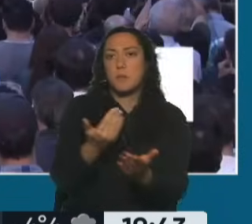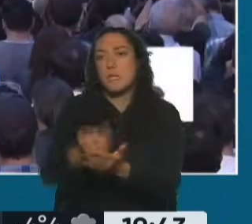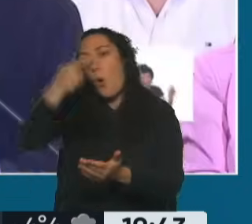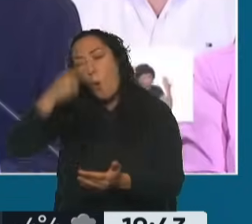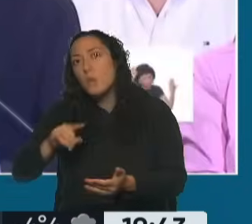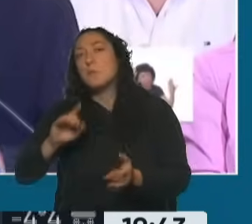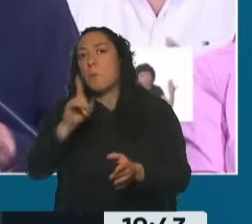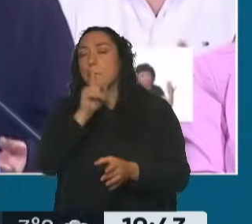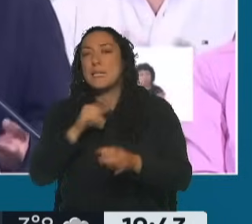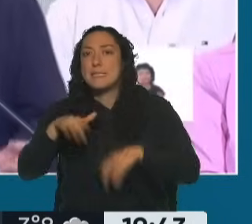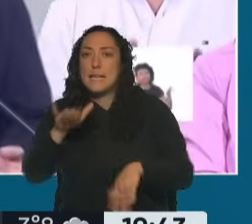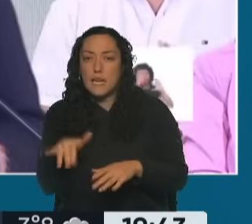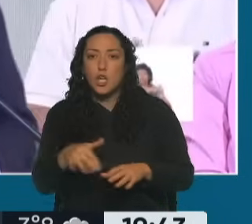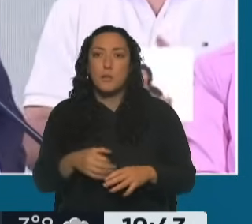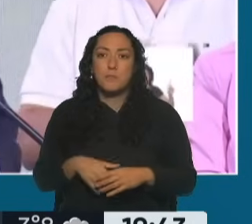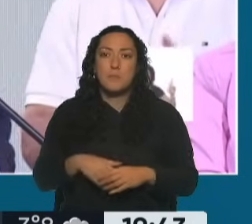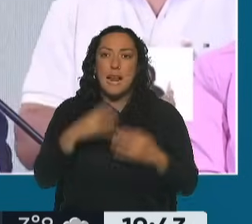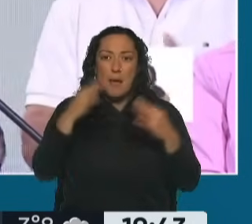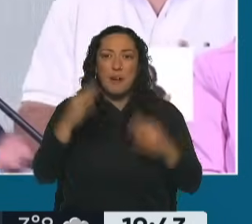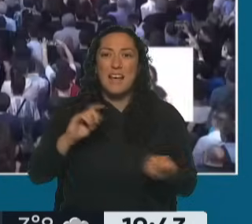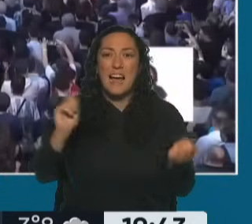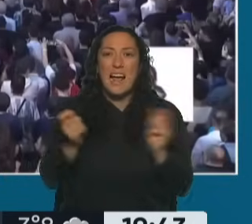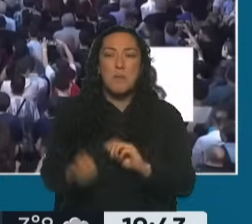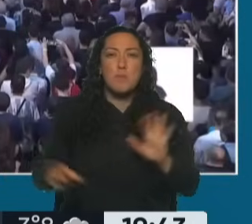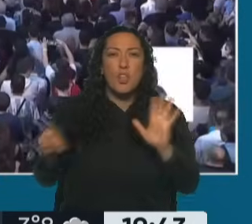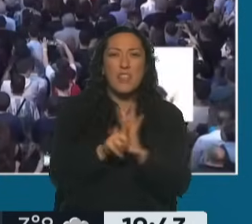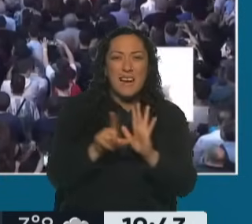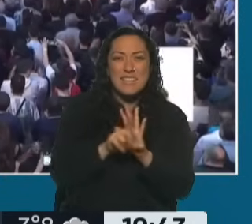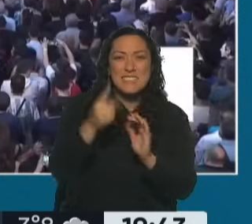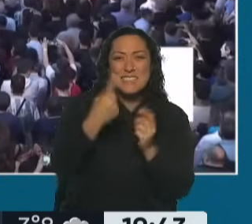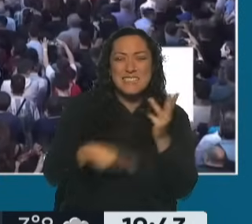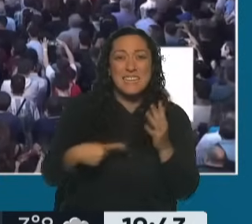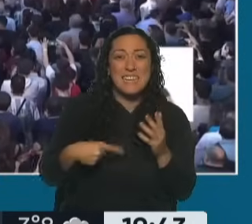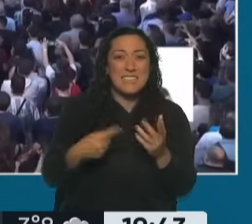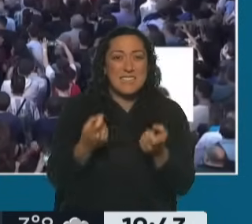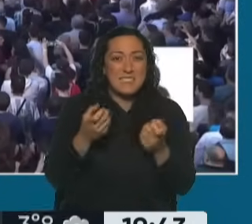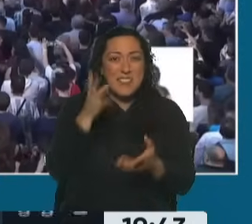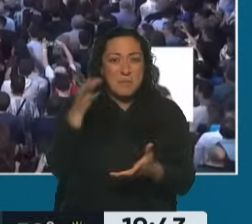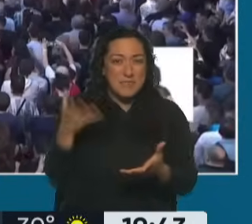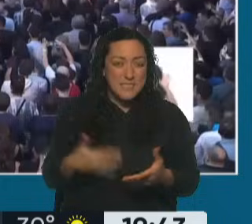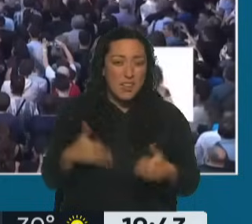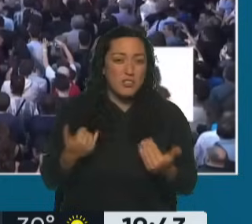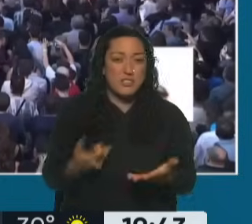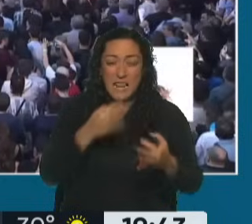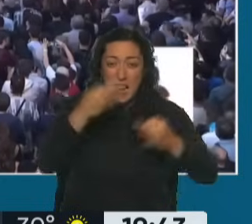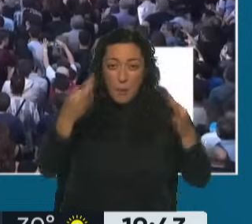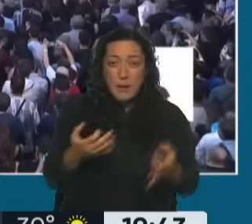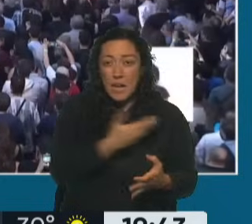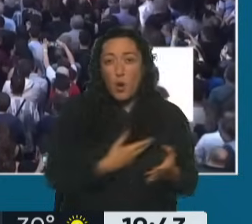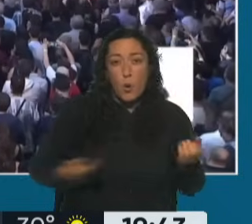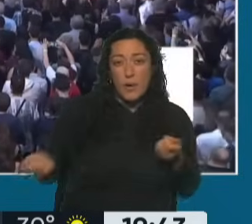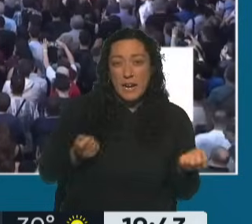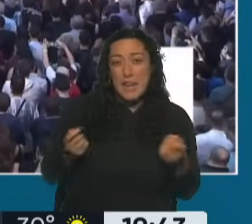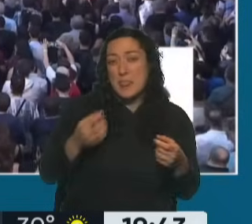que necesita tantos cambios de leyes, pero tantos, que le va a ser imposible gobernar si